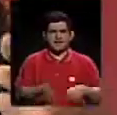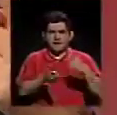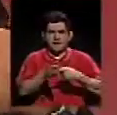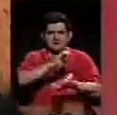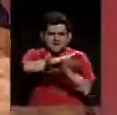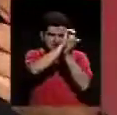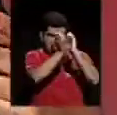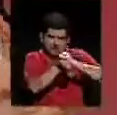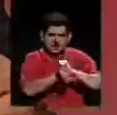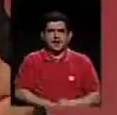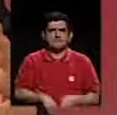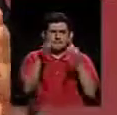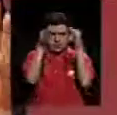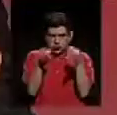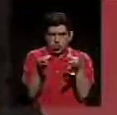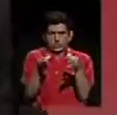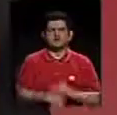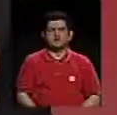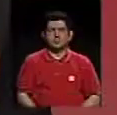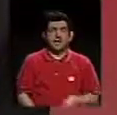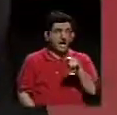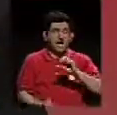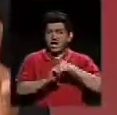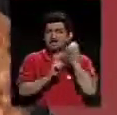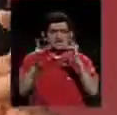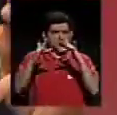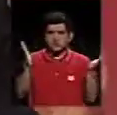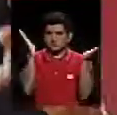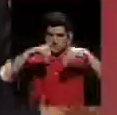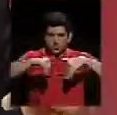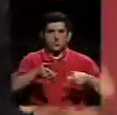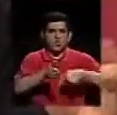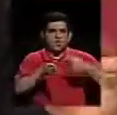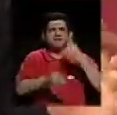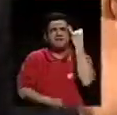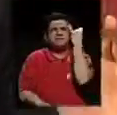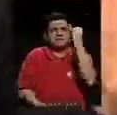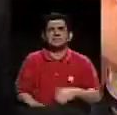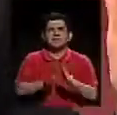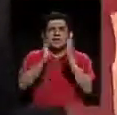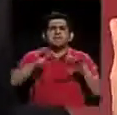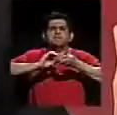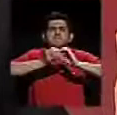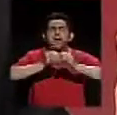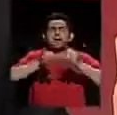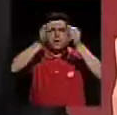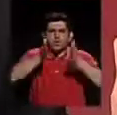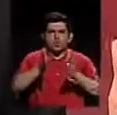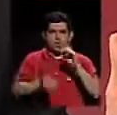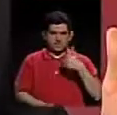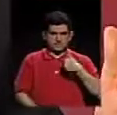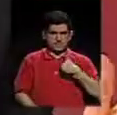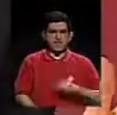cambiar la Corte, y cuando no se dan estas vacantes, entonces surgen a veces ideas de ampliar el número de jueces en un